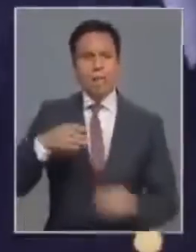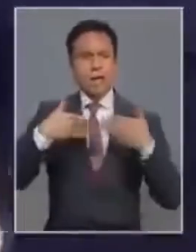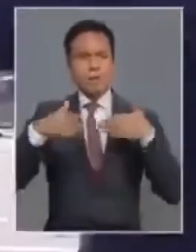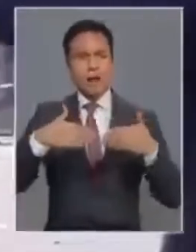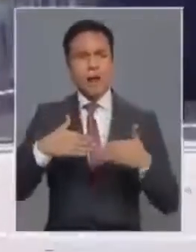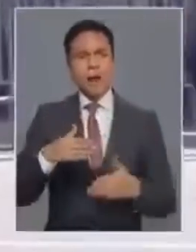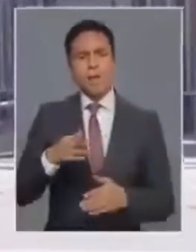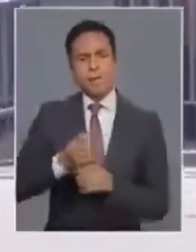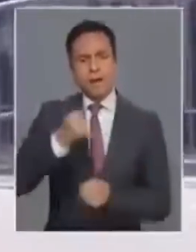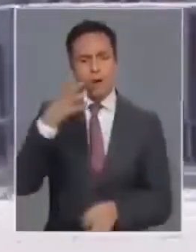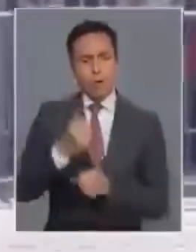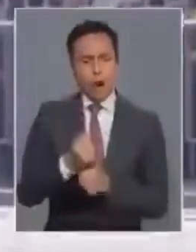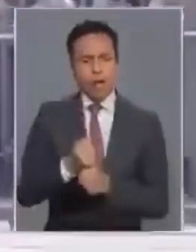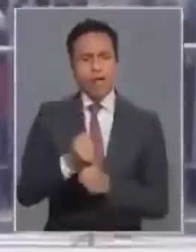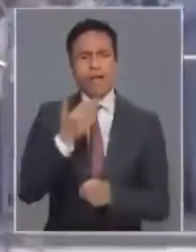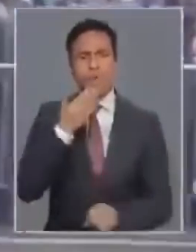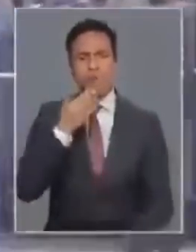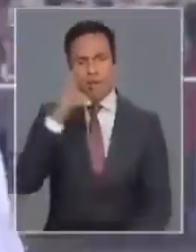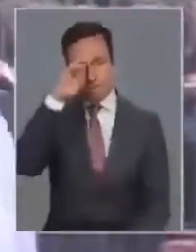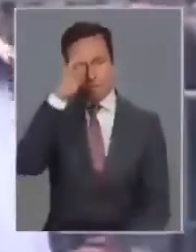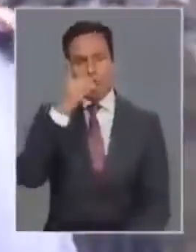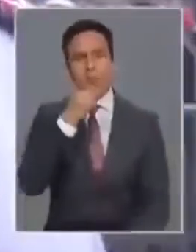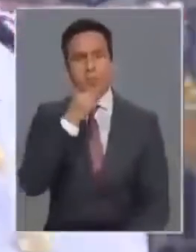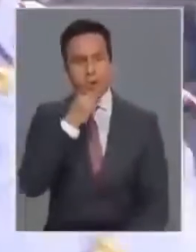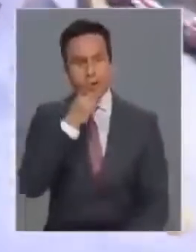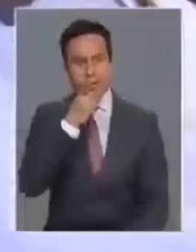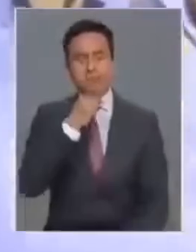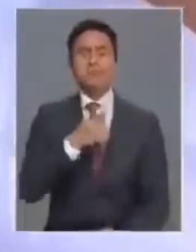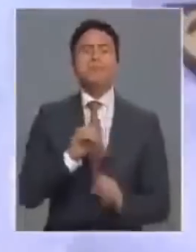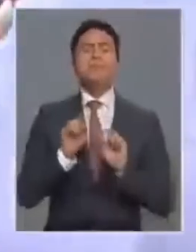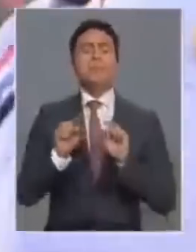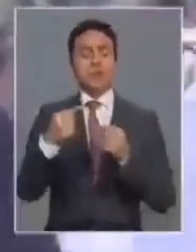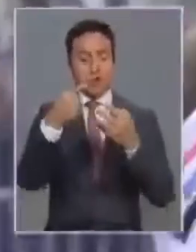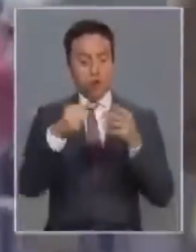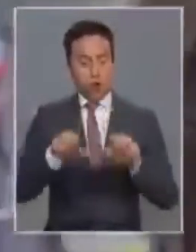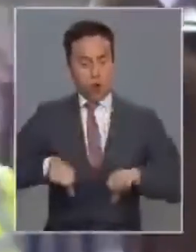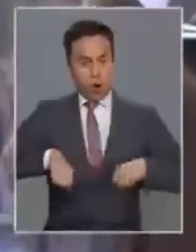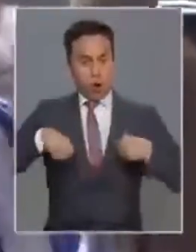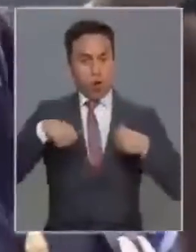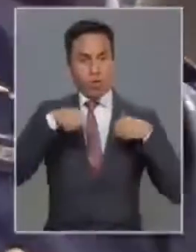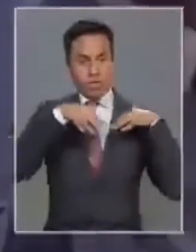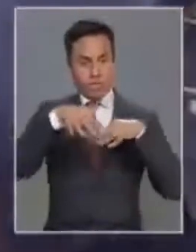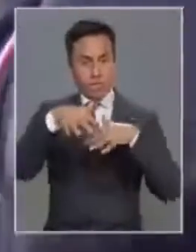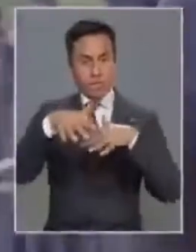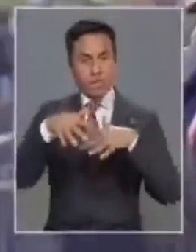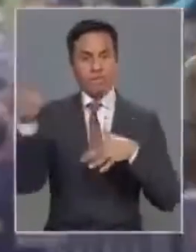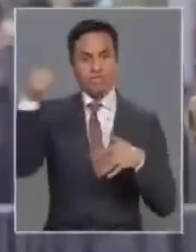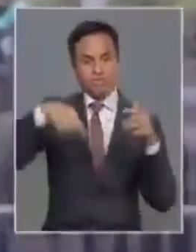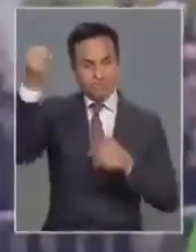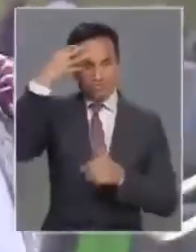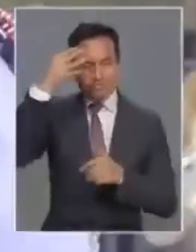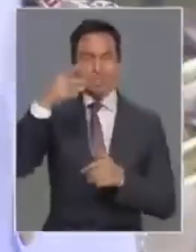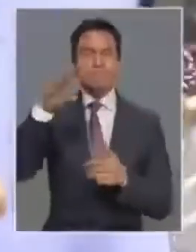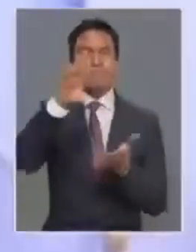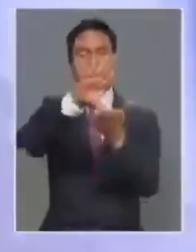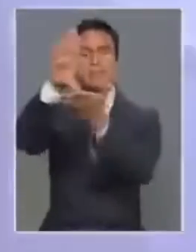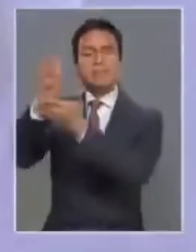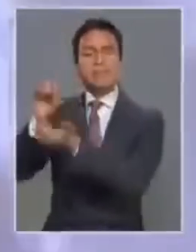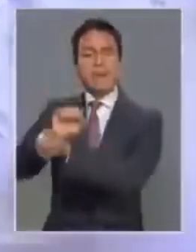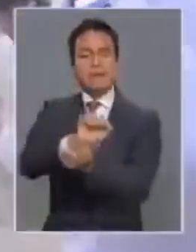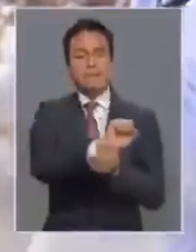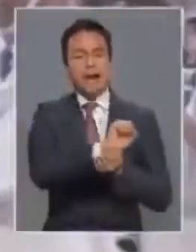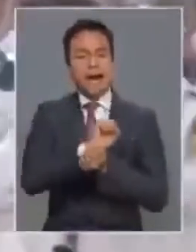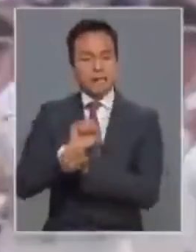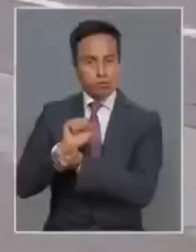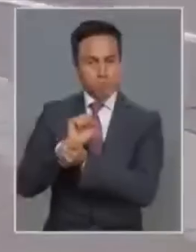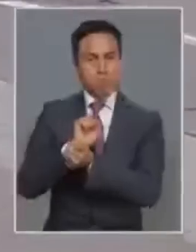Ajá. A todas. Claro, no lo sé, señores, si justamente es parte... O sea, si de verdad hay que... De la vestimenta. Ajá, de la vestimenta, que